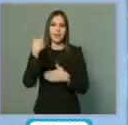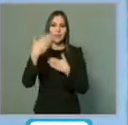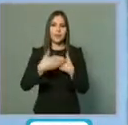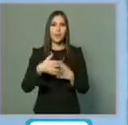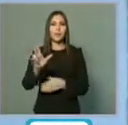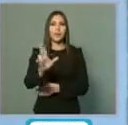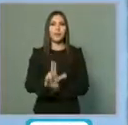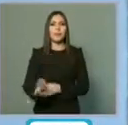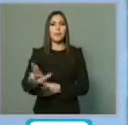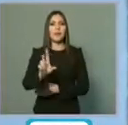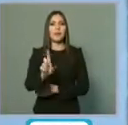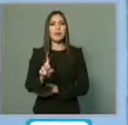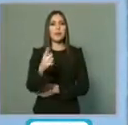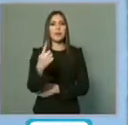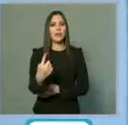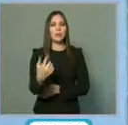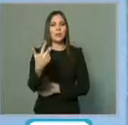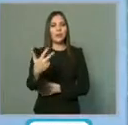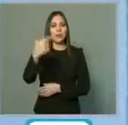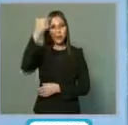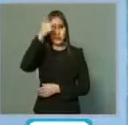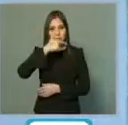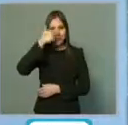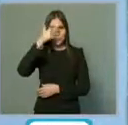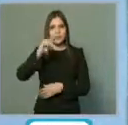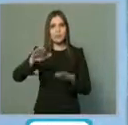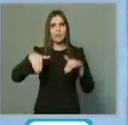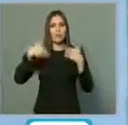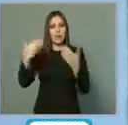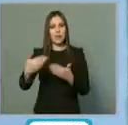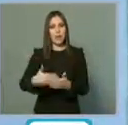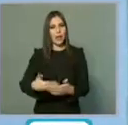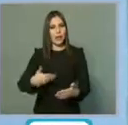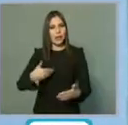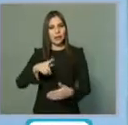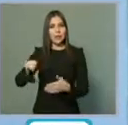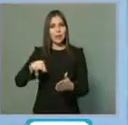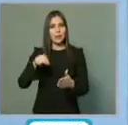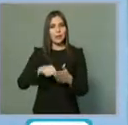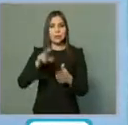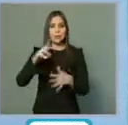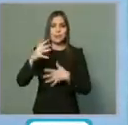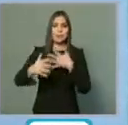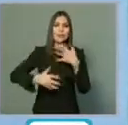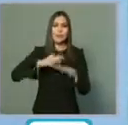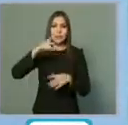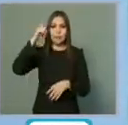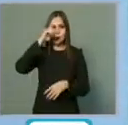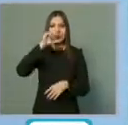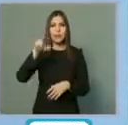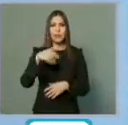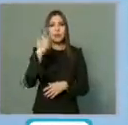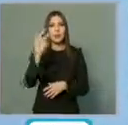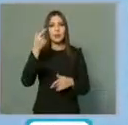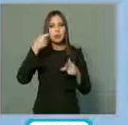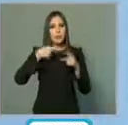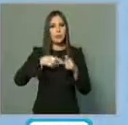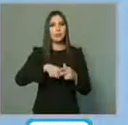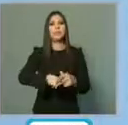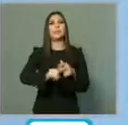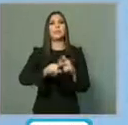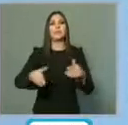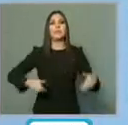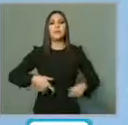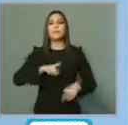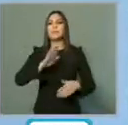próximo martes 31 a las 8 de la noche. Lleguen antes porque el centro es medio caótico. Claro. Y a las 8 comienza la función y ya no